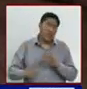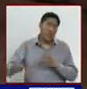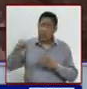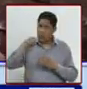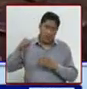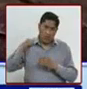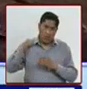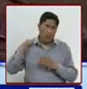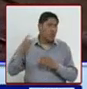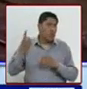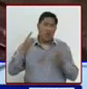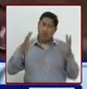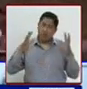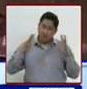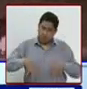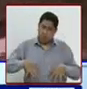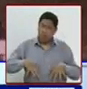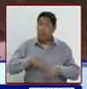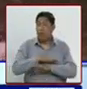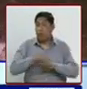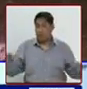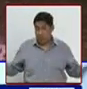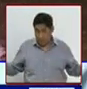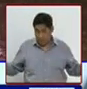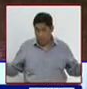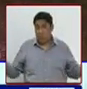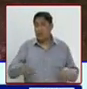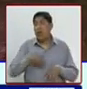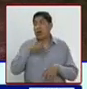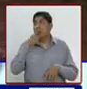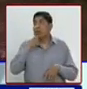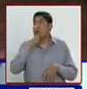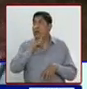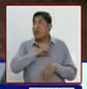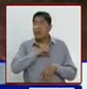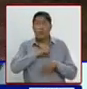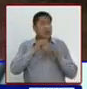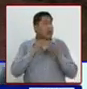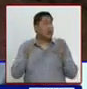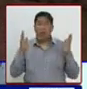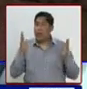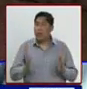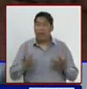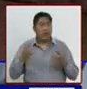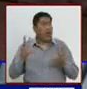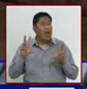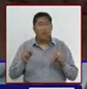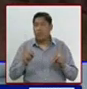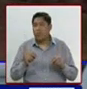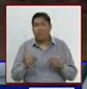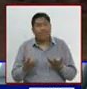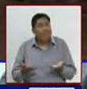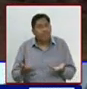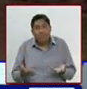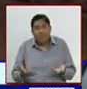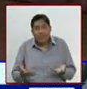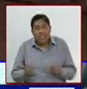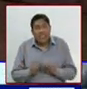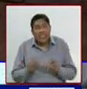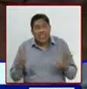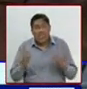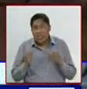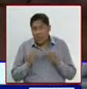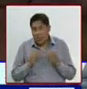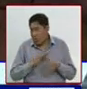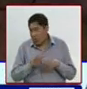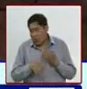al muro, puro escombro, y tal cual decían los efectivos de bomberos, la casa está inhabitable y como que no hay nadie en la